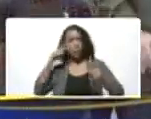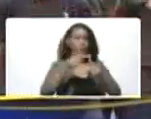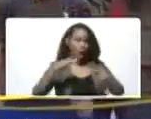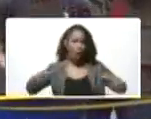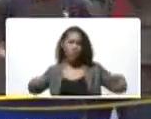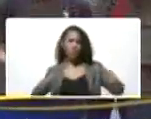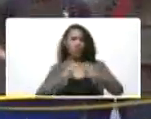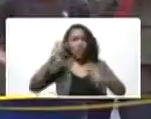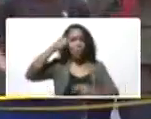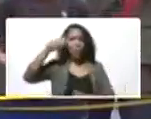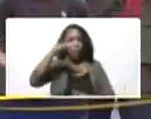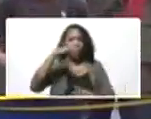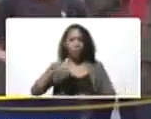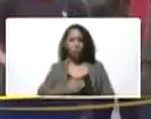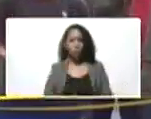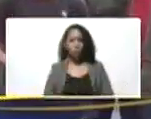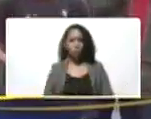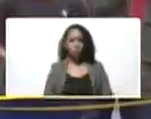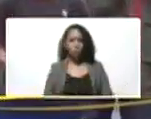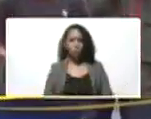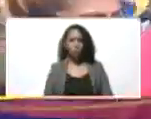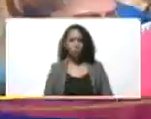encuentro del pueblo.